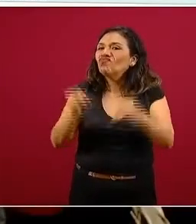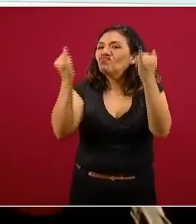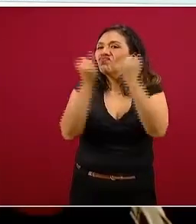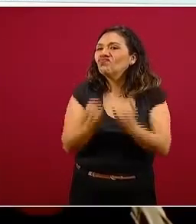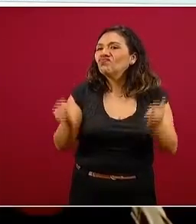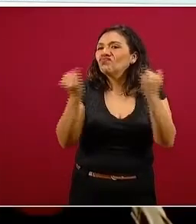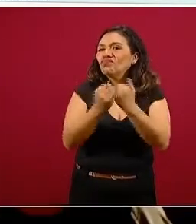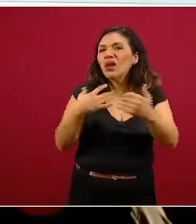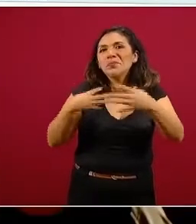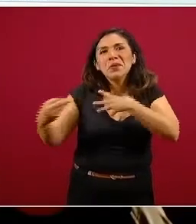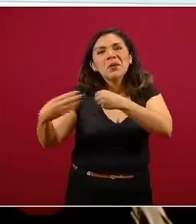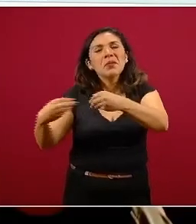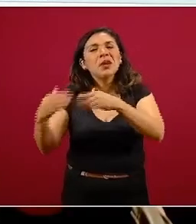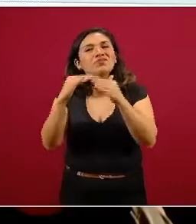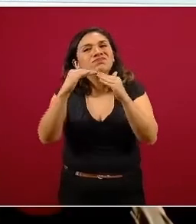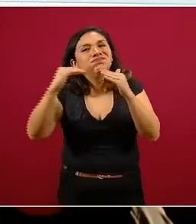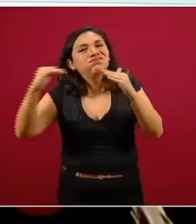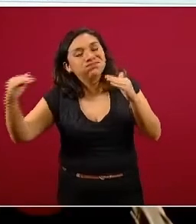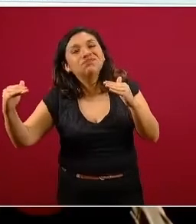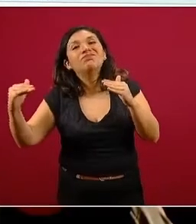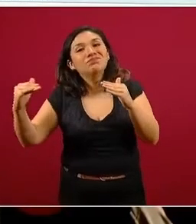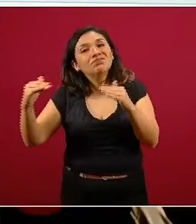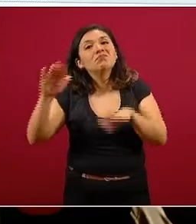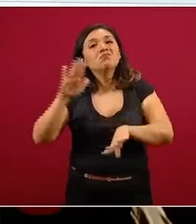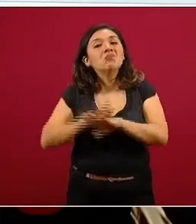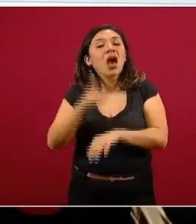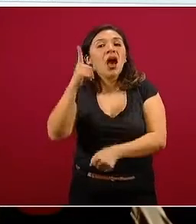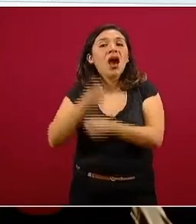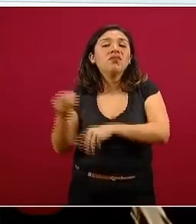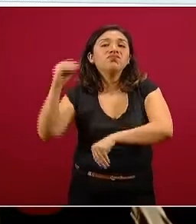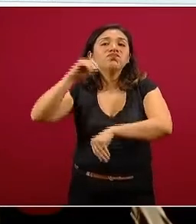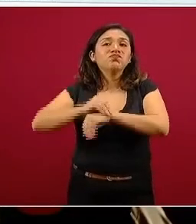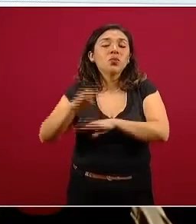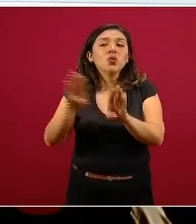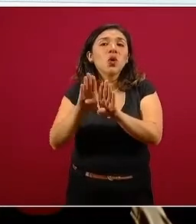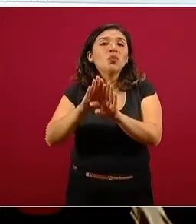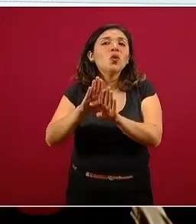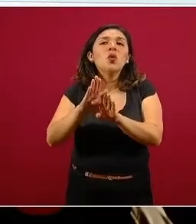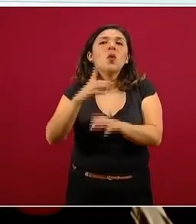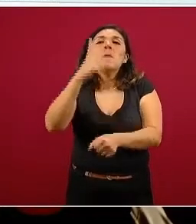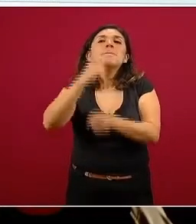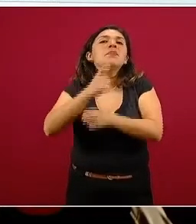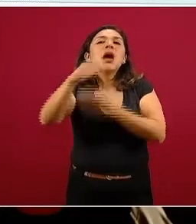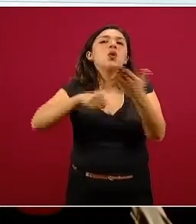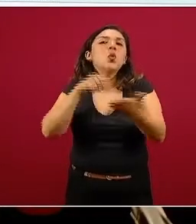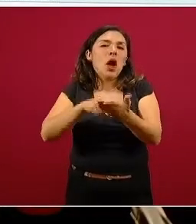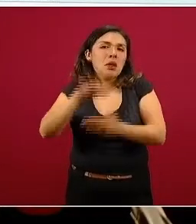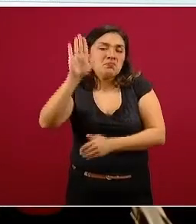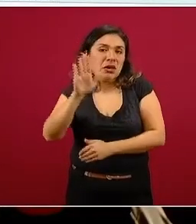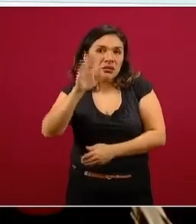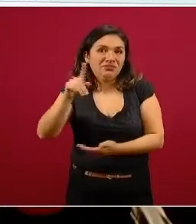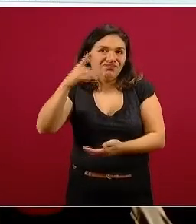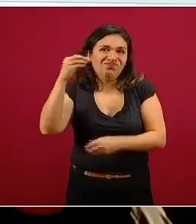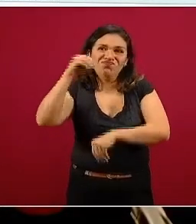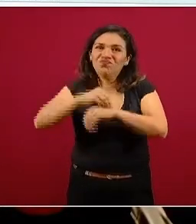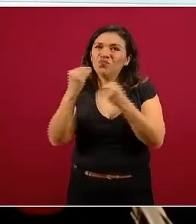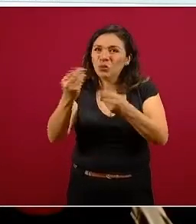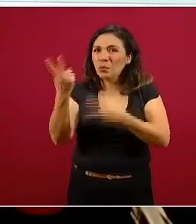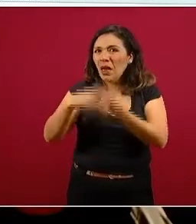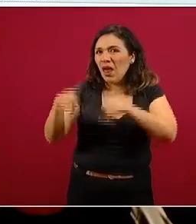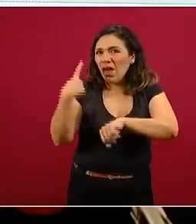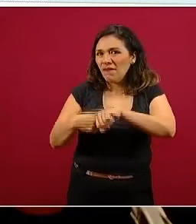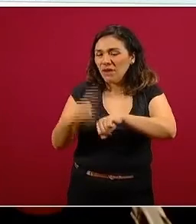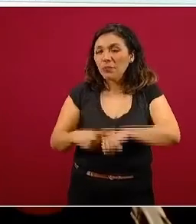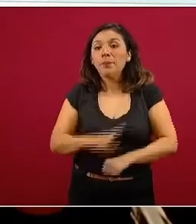una transmisión importante y se ha posicionado entre los primeros lugares. Luego